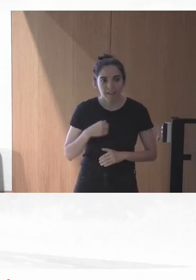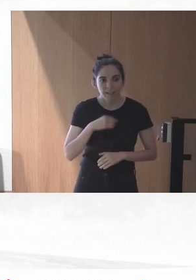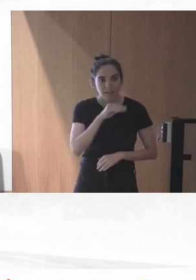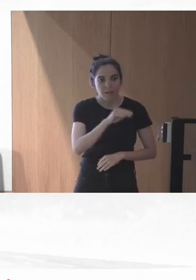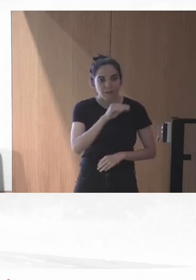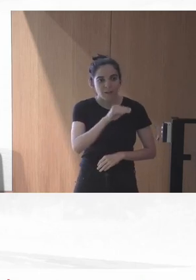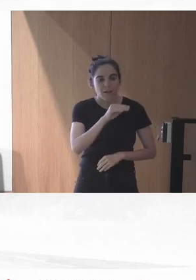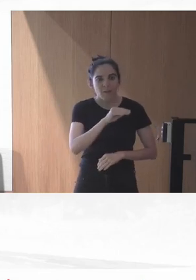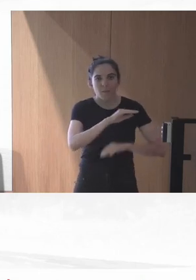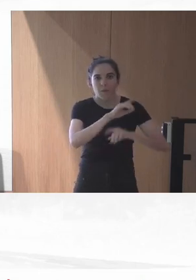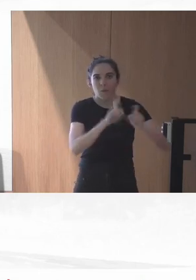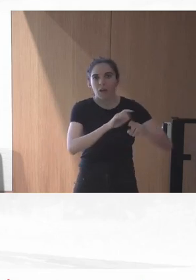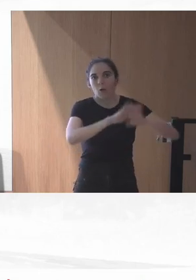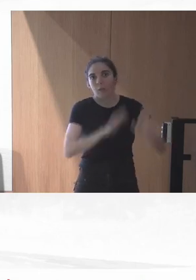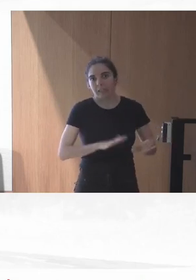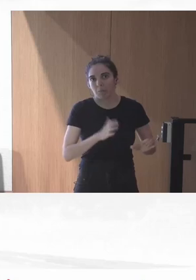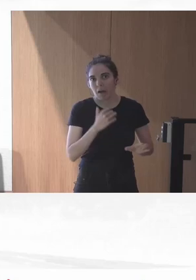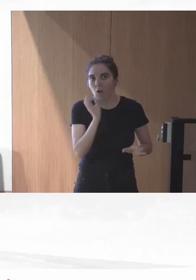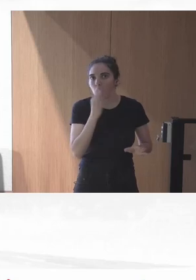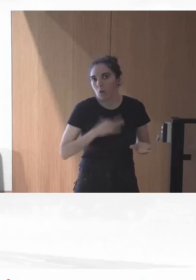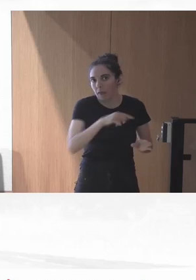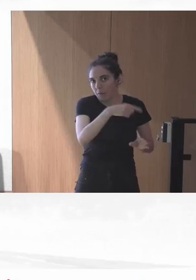a no ser que quiera decirnos más.